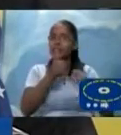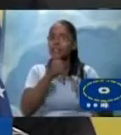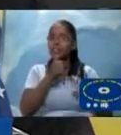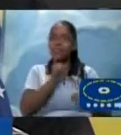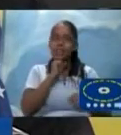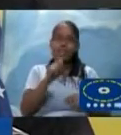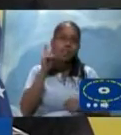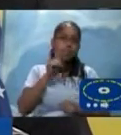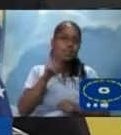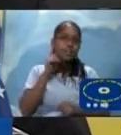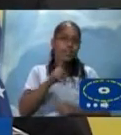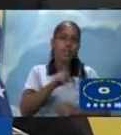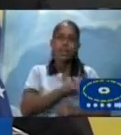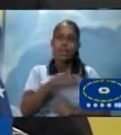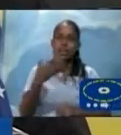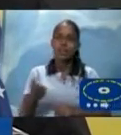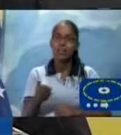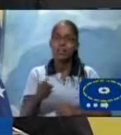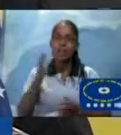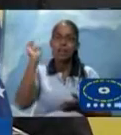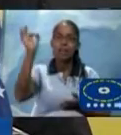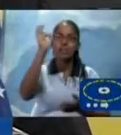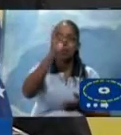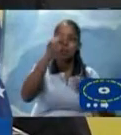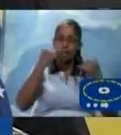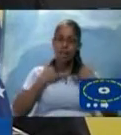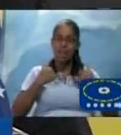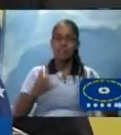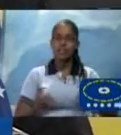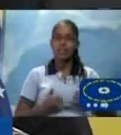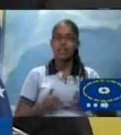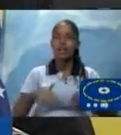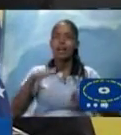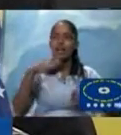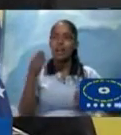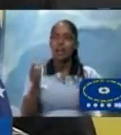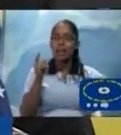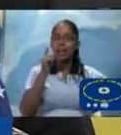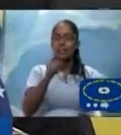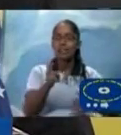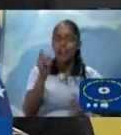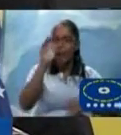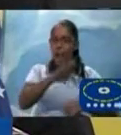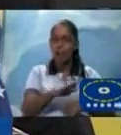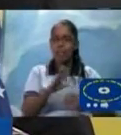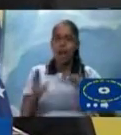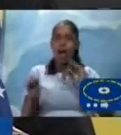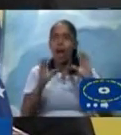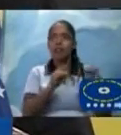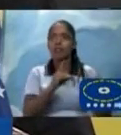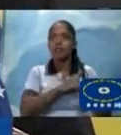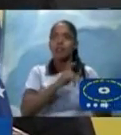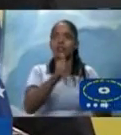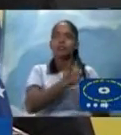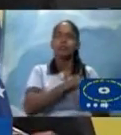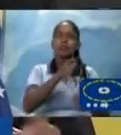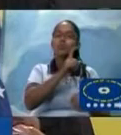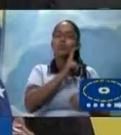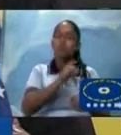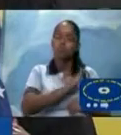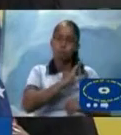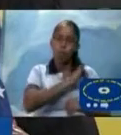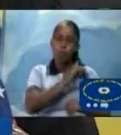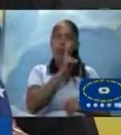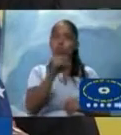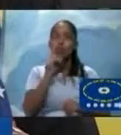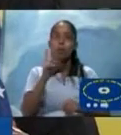el mentiroso y el engañador, el que se predica a sí mismo, el que anda hablando en su propio nombre,